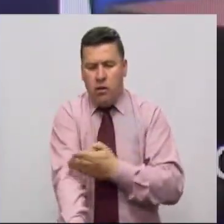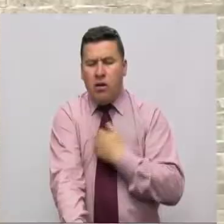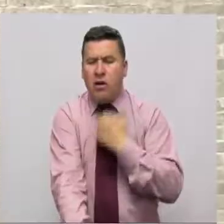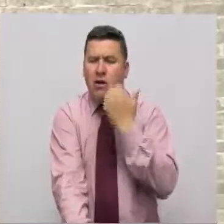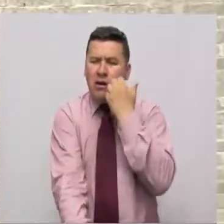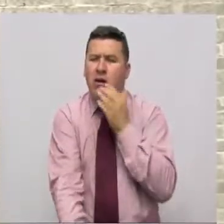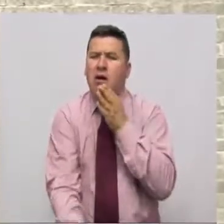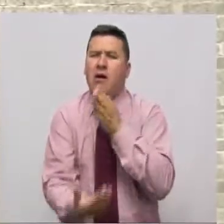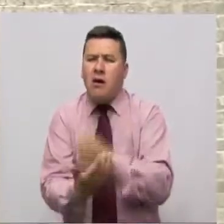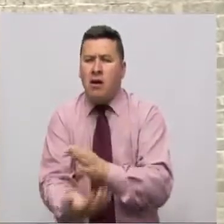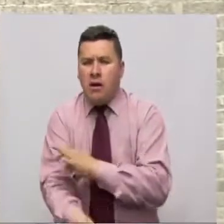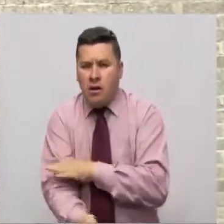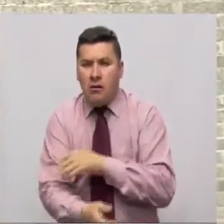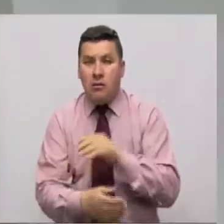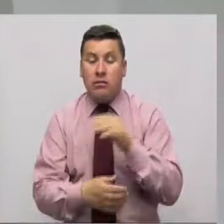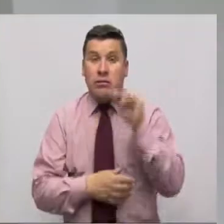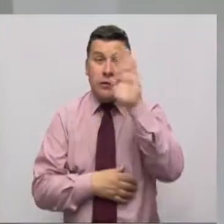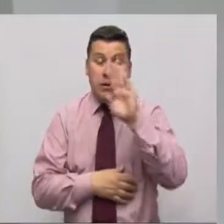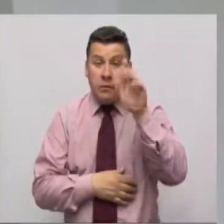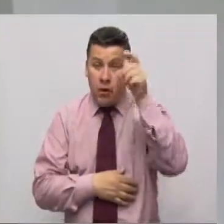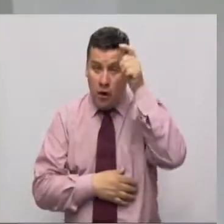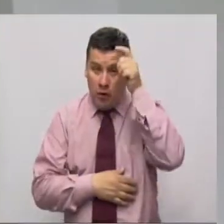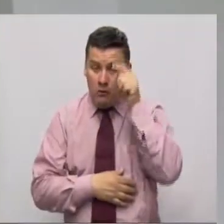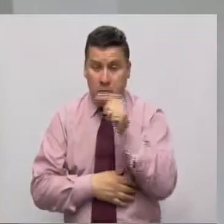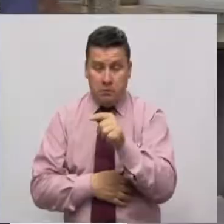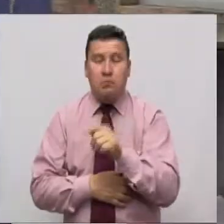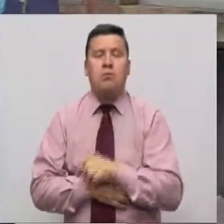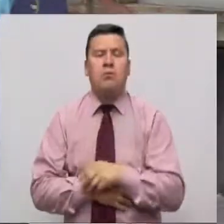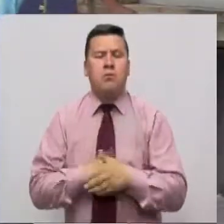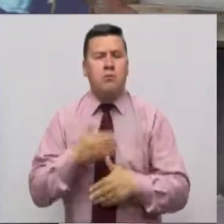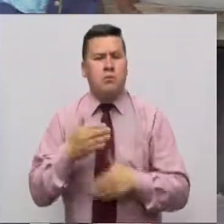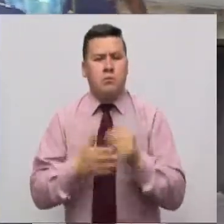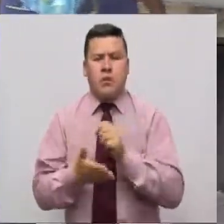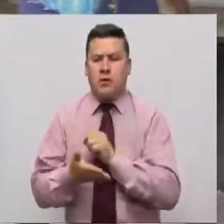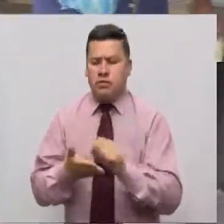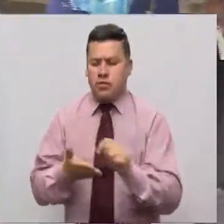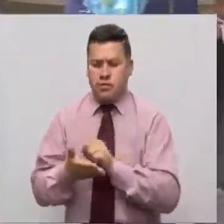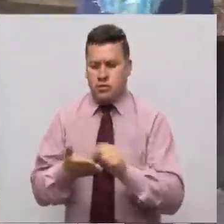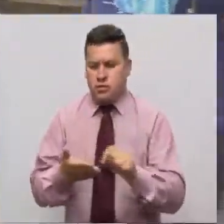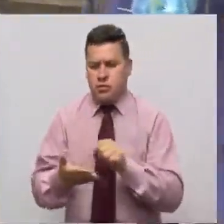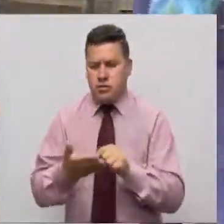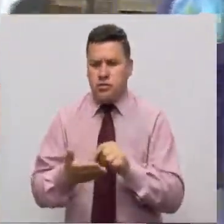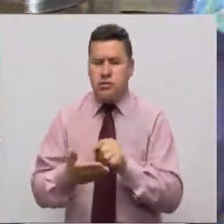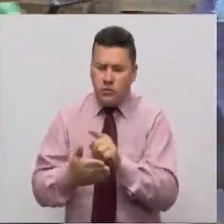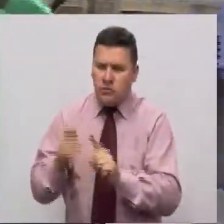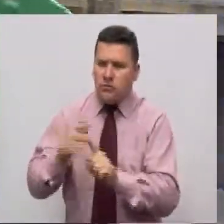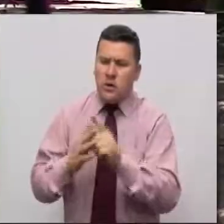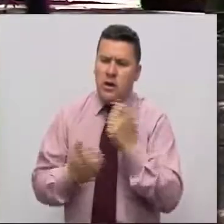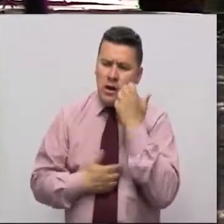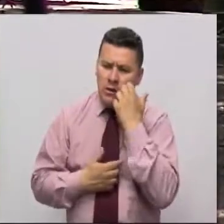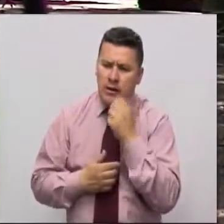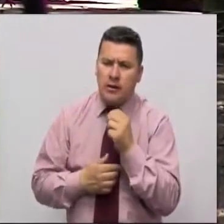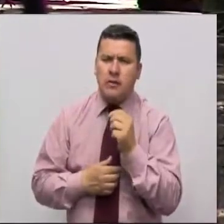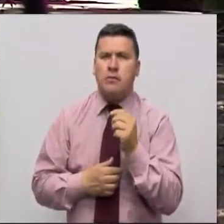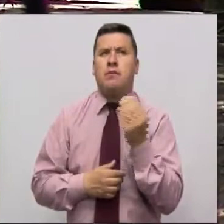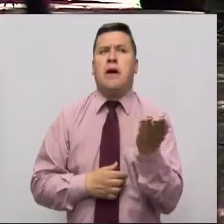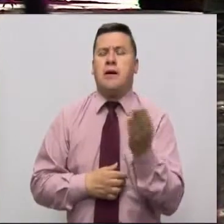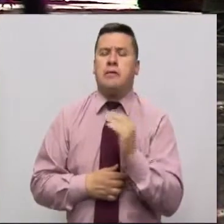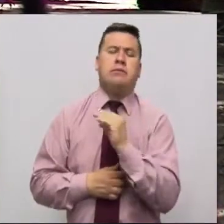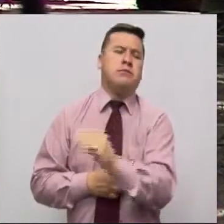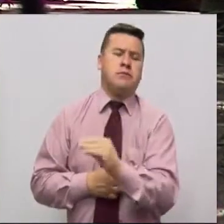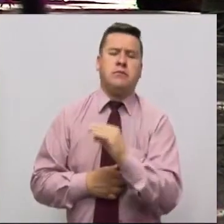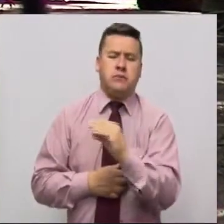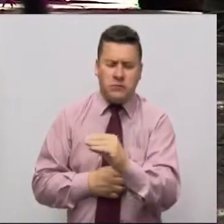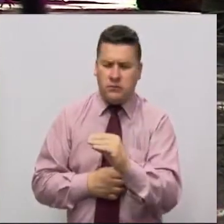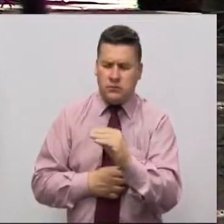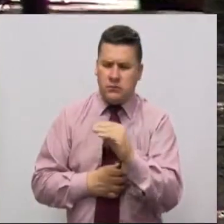hemofilia. En el departamento de Córdoba, de un momento para otro, empezaron a aparecer supuestos pacientes, lo que despertó las